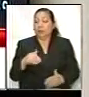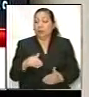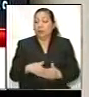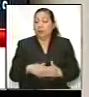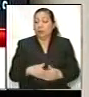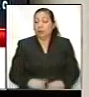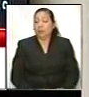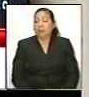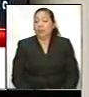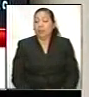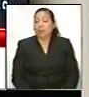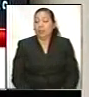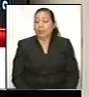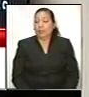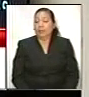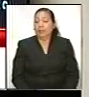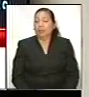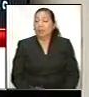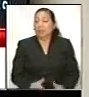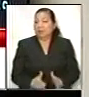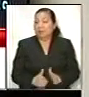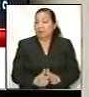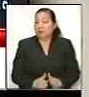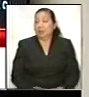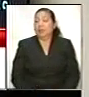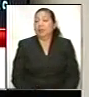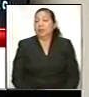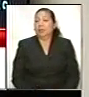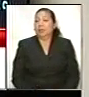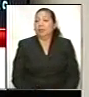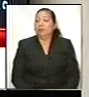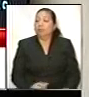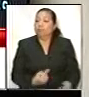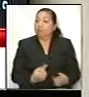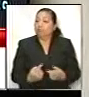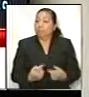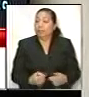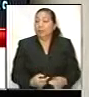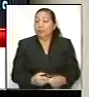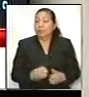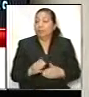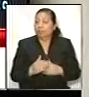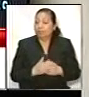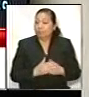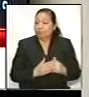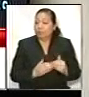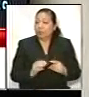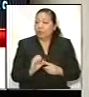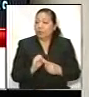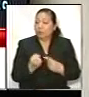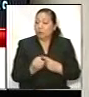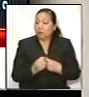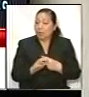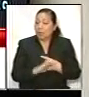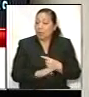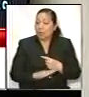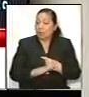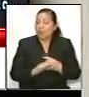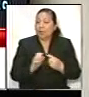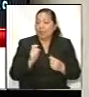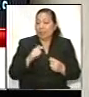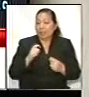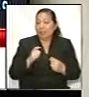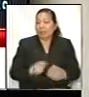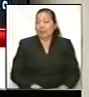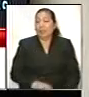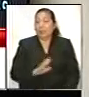votación de la ley que autoriza la ejecución de intervenciones en infraestructura social básica, algo que realmente necesitamos